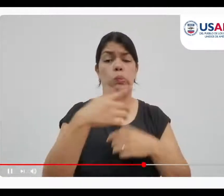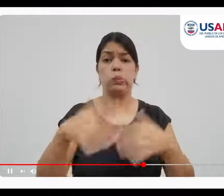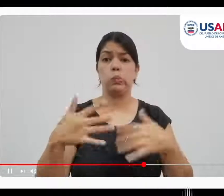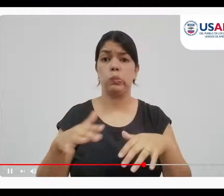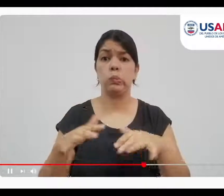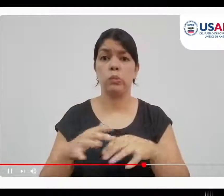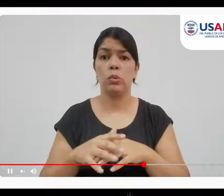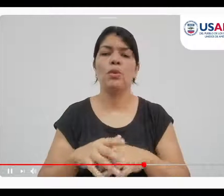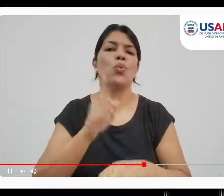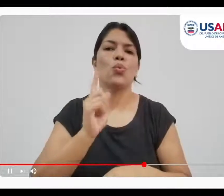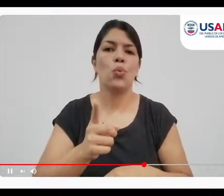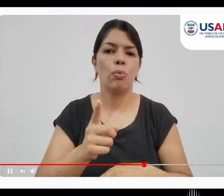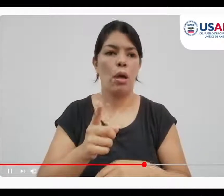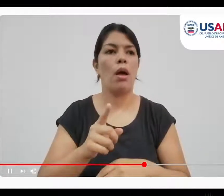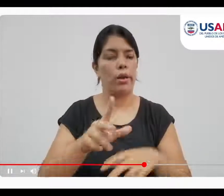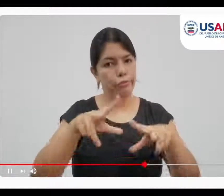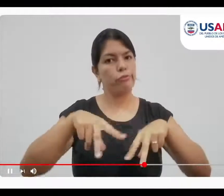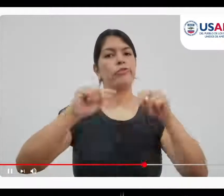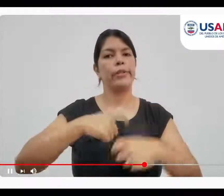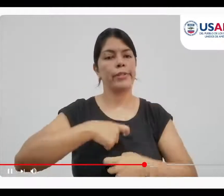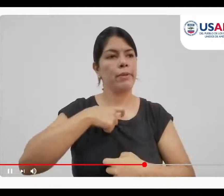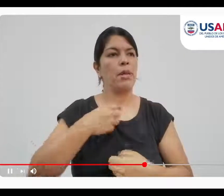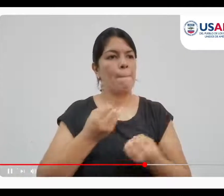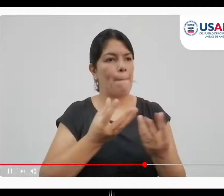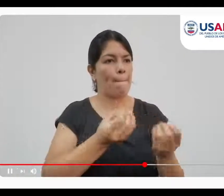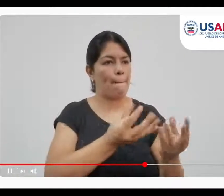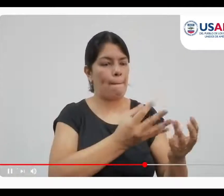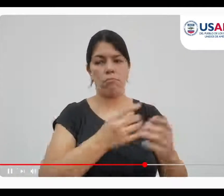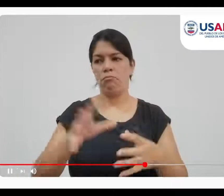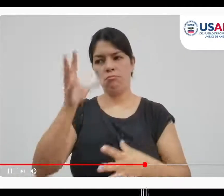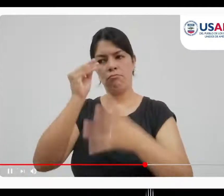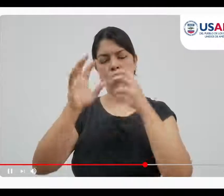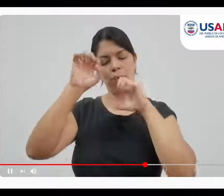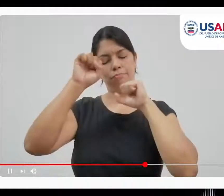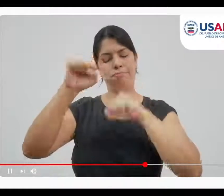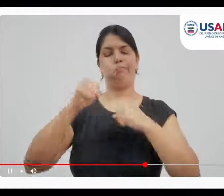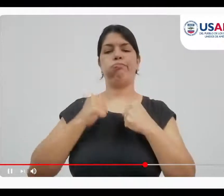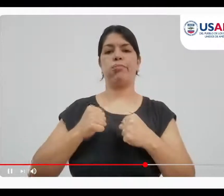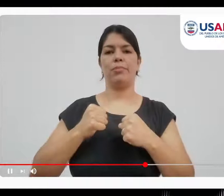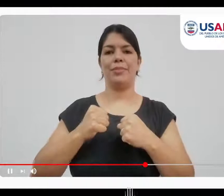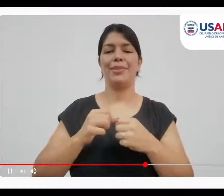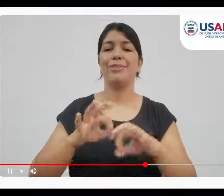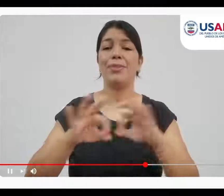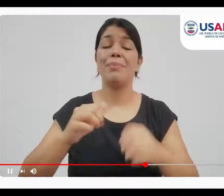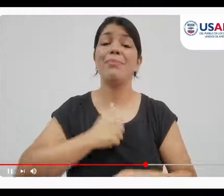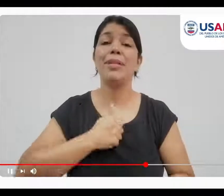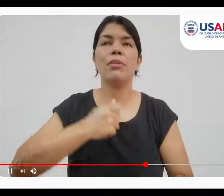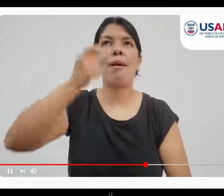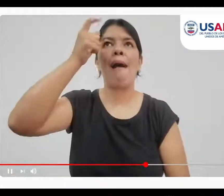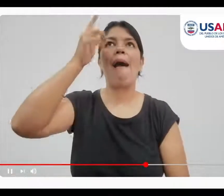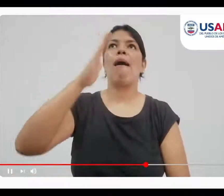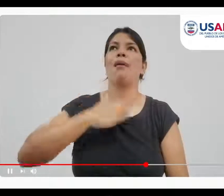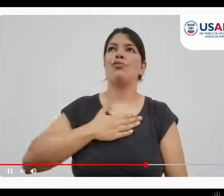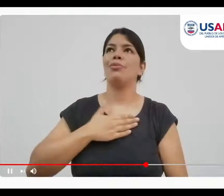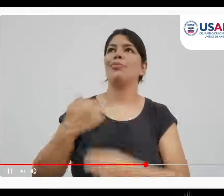partido a partir de ese mismo empoderamiento de la sociedad civil. O sea, cuando como sociedad civil entendemos que somos nosotros los responsables